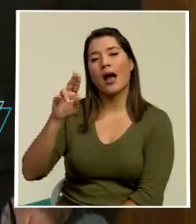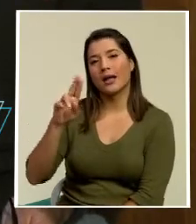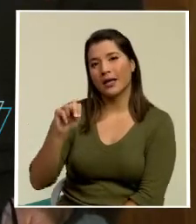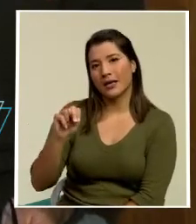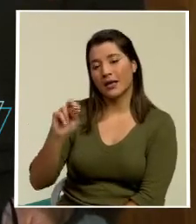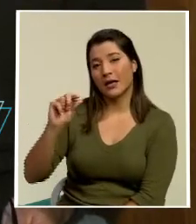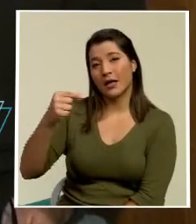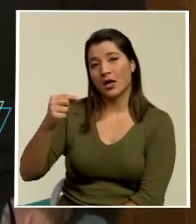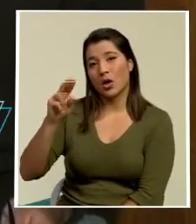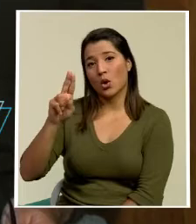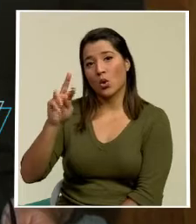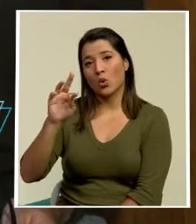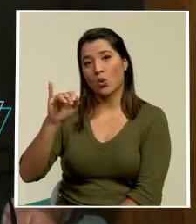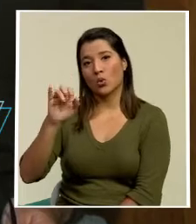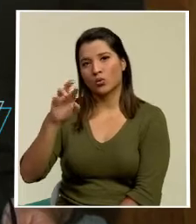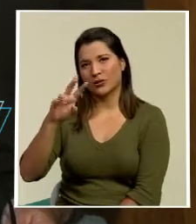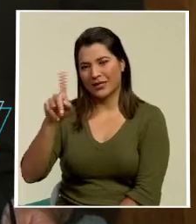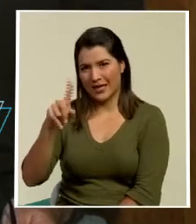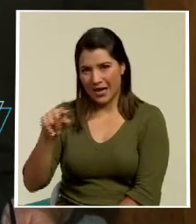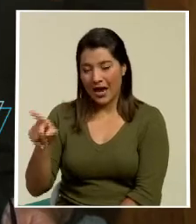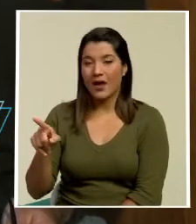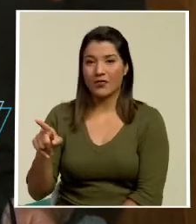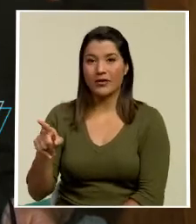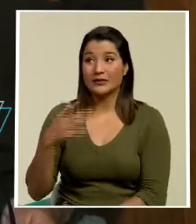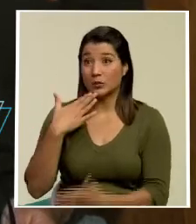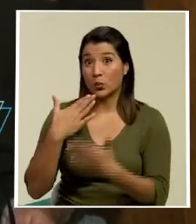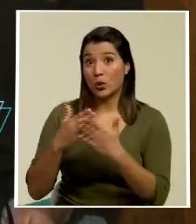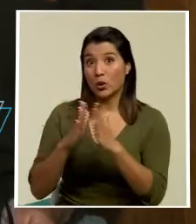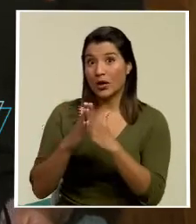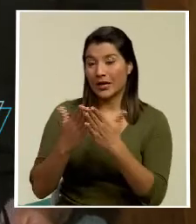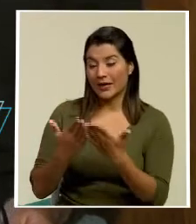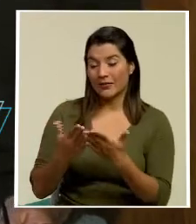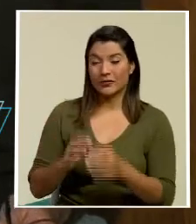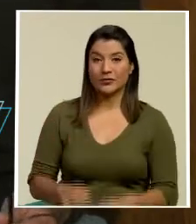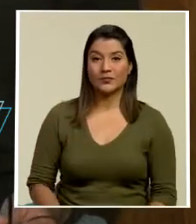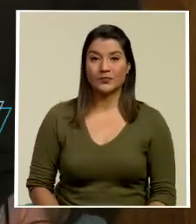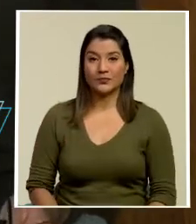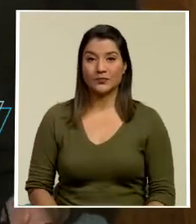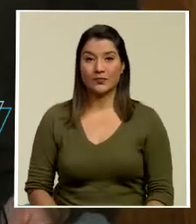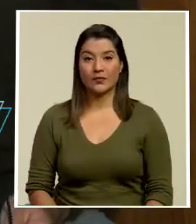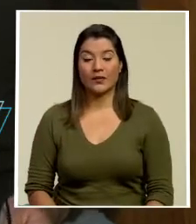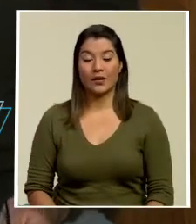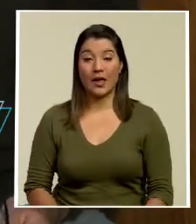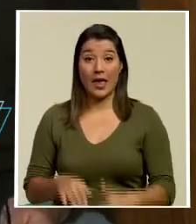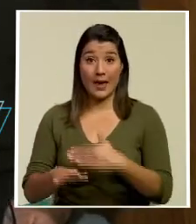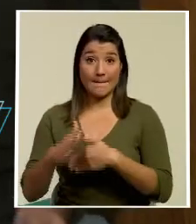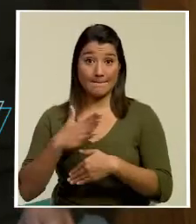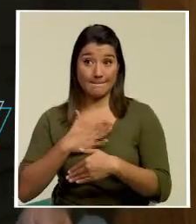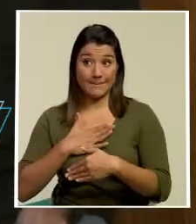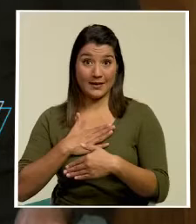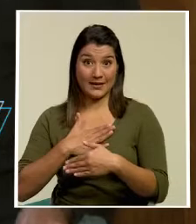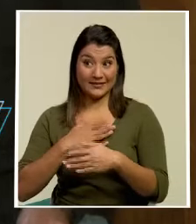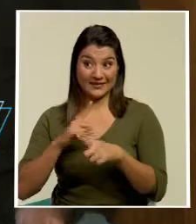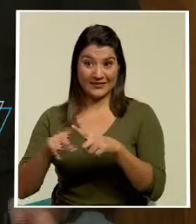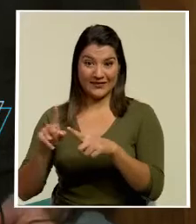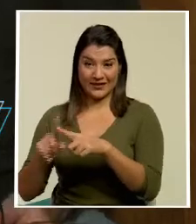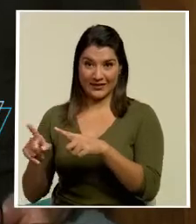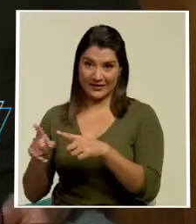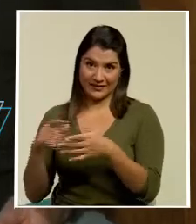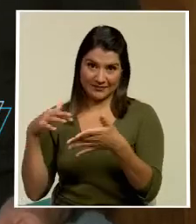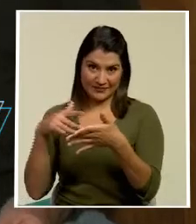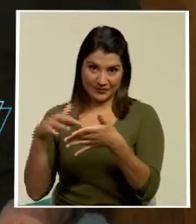que leíamos a través del Ministerio de Cultura, de Educación. Y bueno,